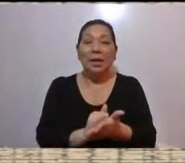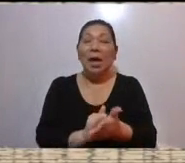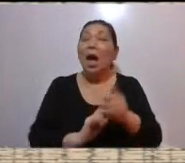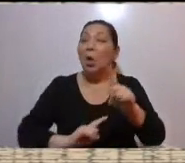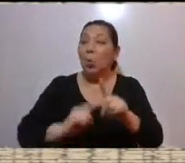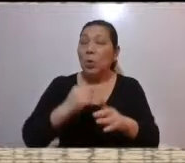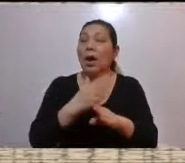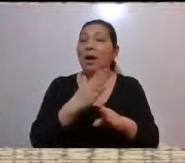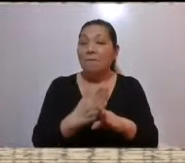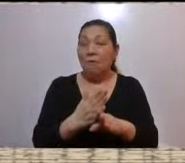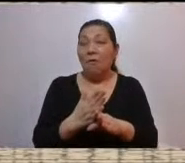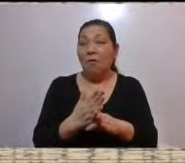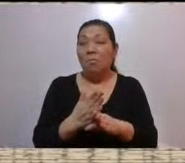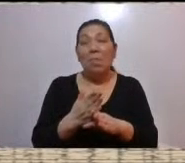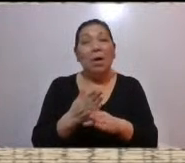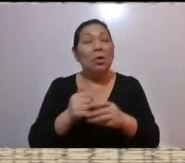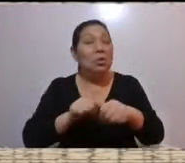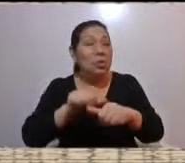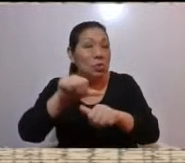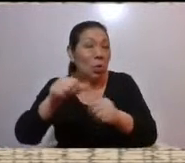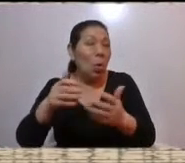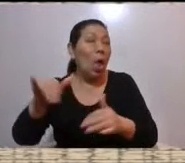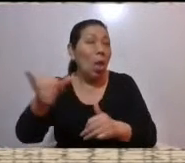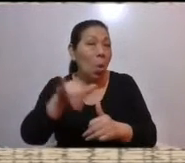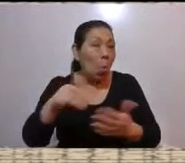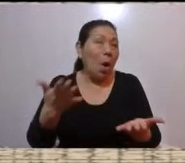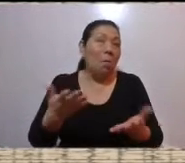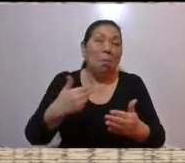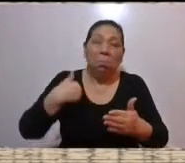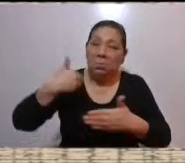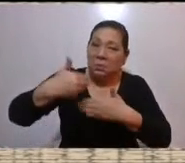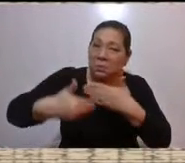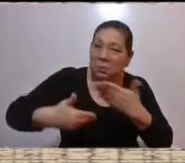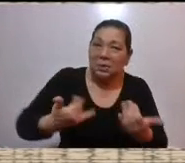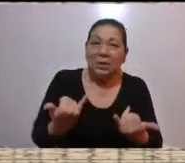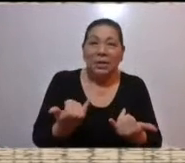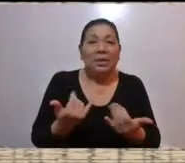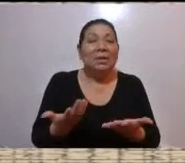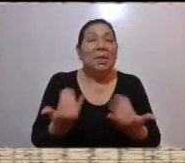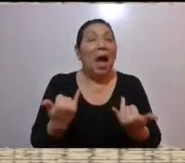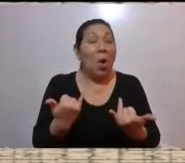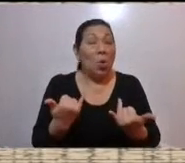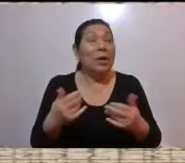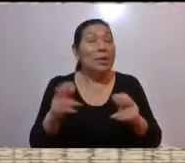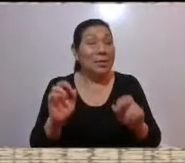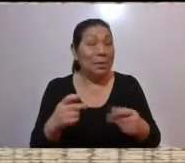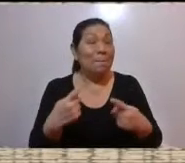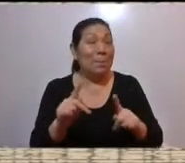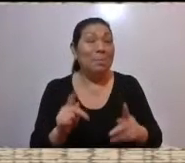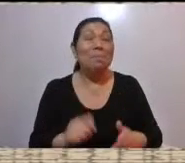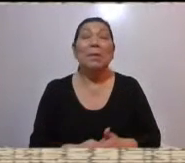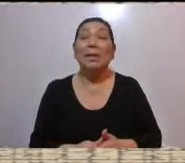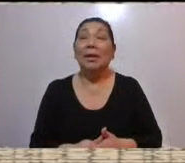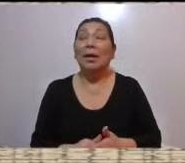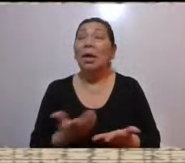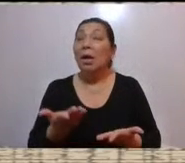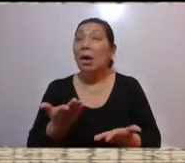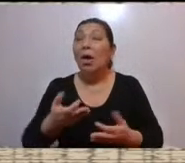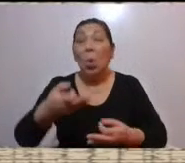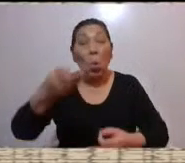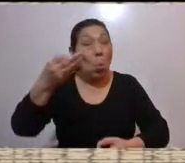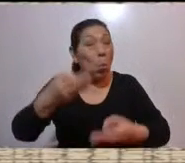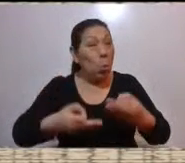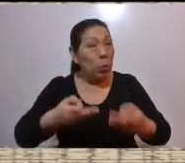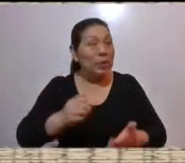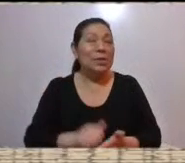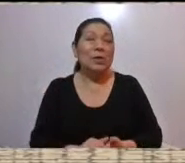los efectos de alguna manera a circunstancias similares que pueden producirse en la práctica. Se permite en este caso a